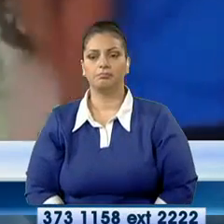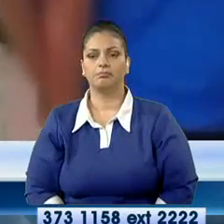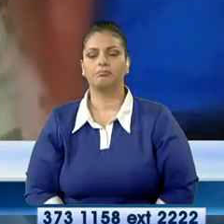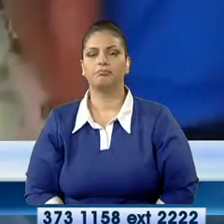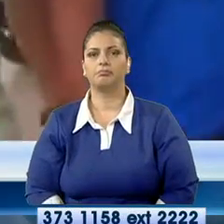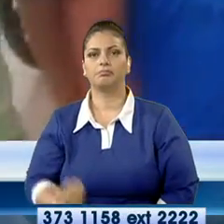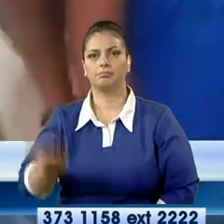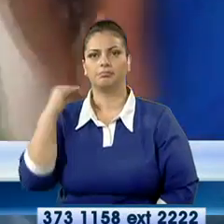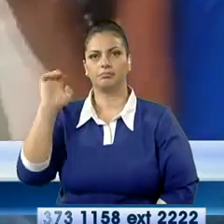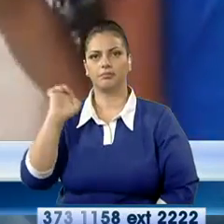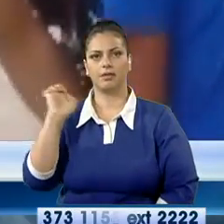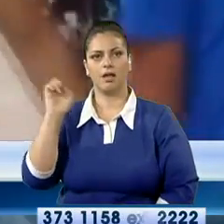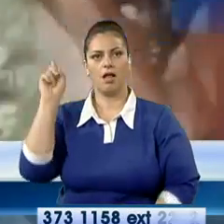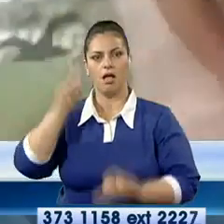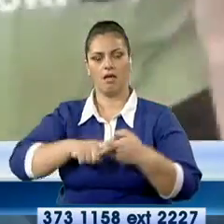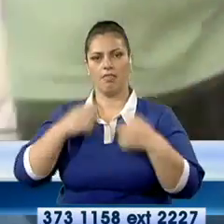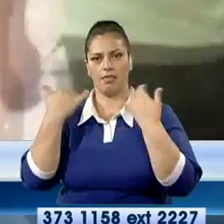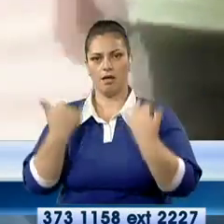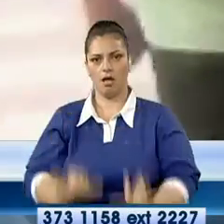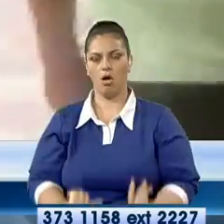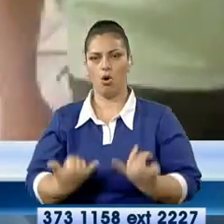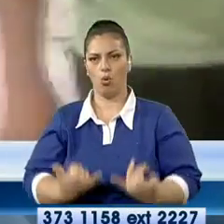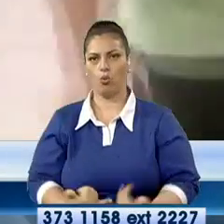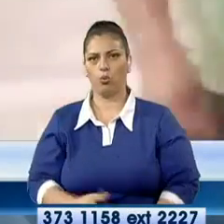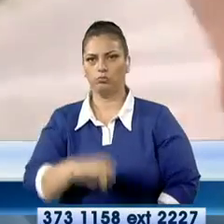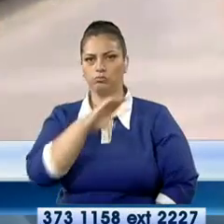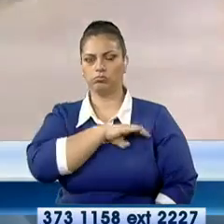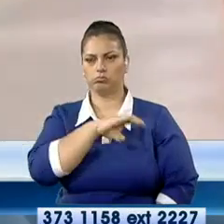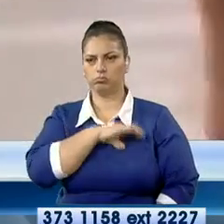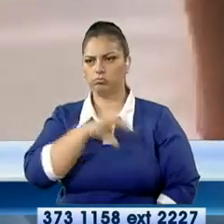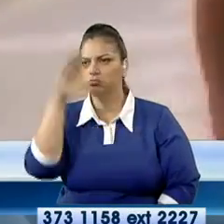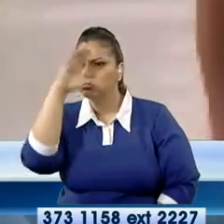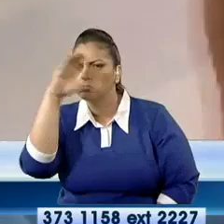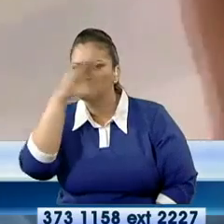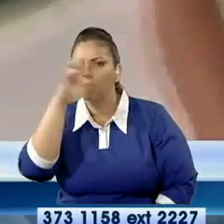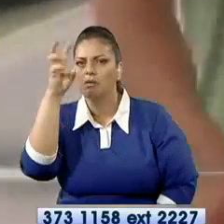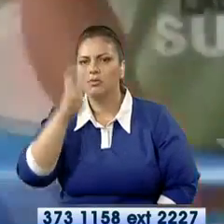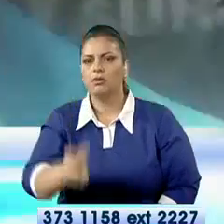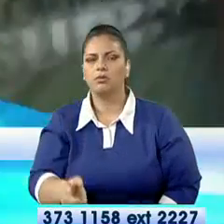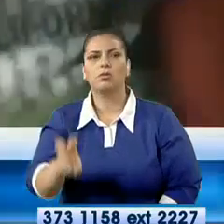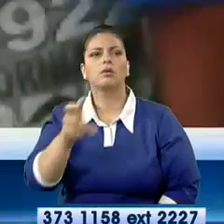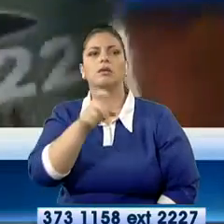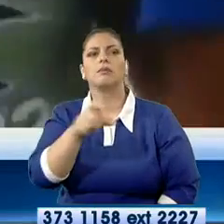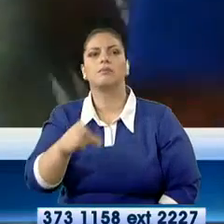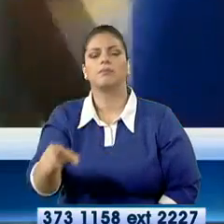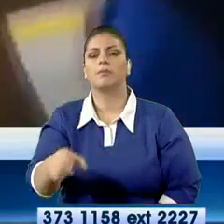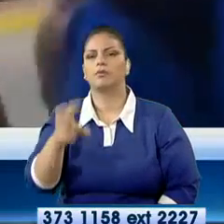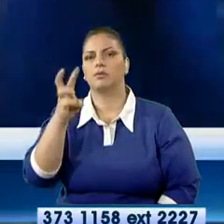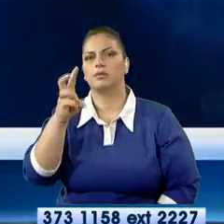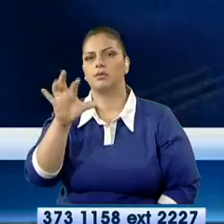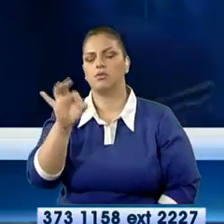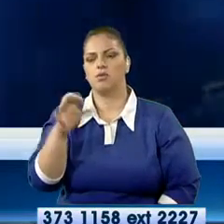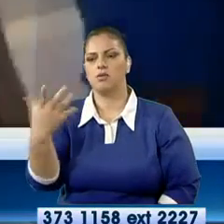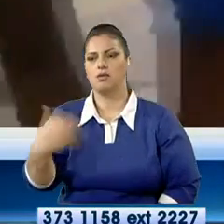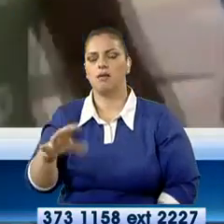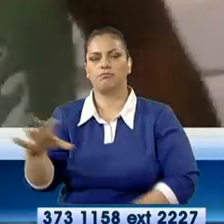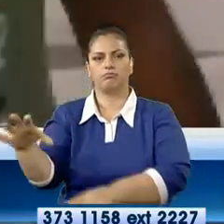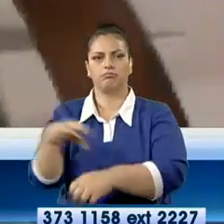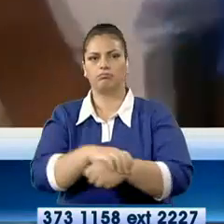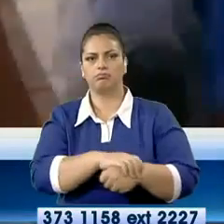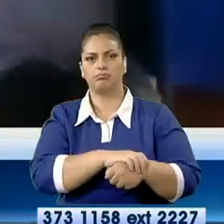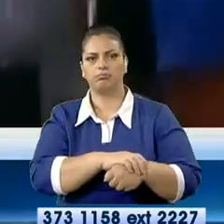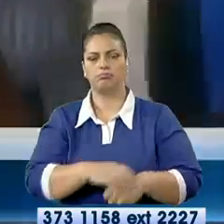el bloque de búsqueda ha logrado ubicar a 69 personas requeridas por la justicia. En Quito informó Iván Casamen.